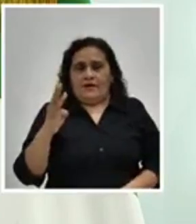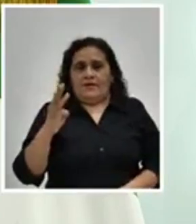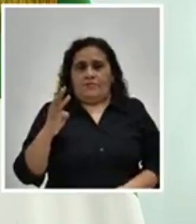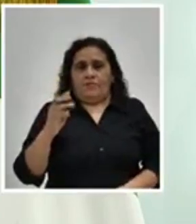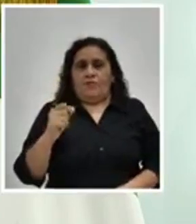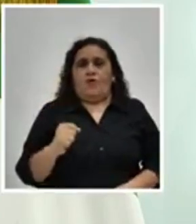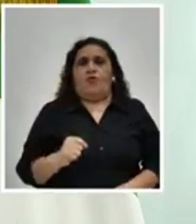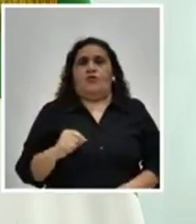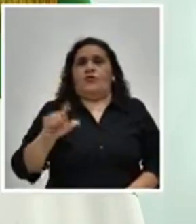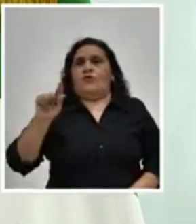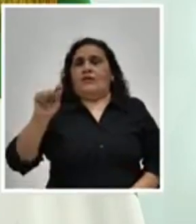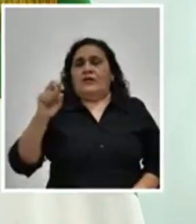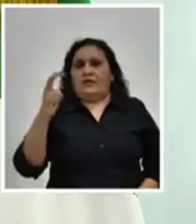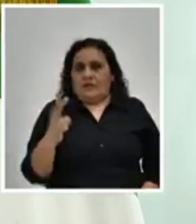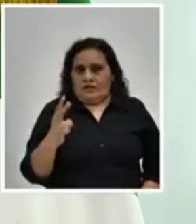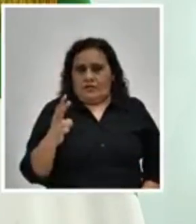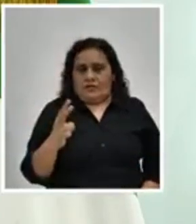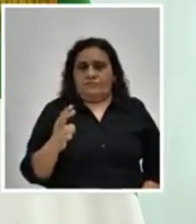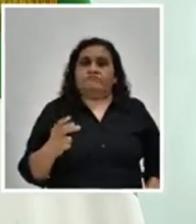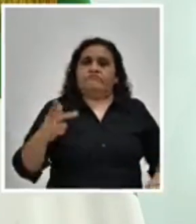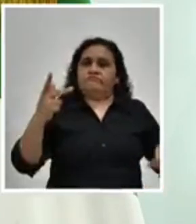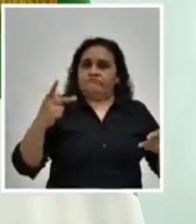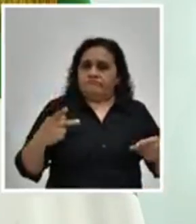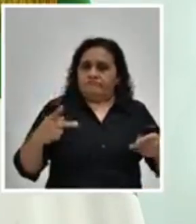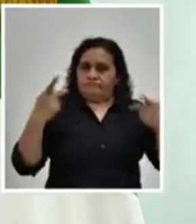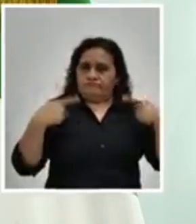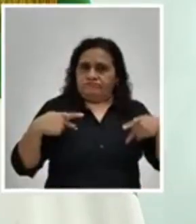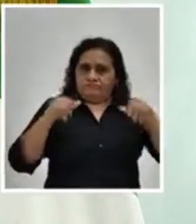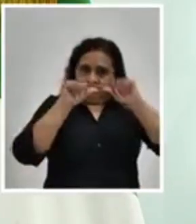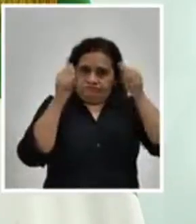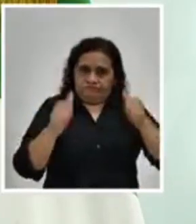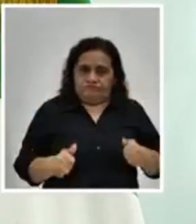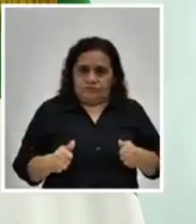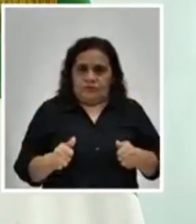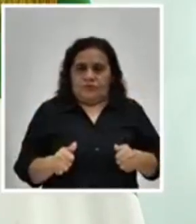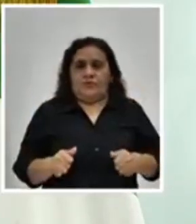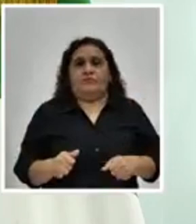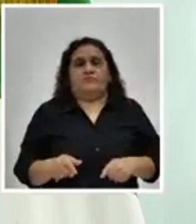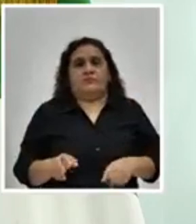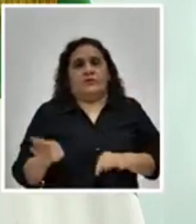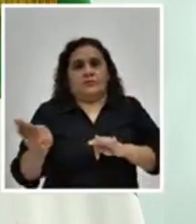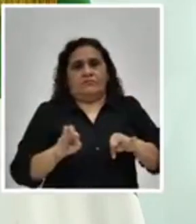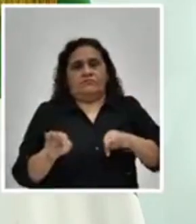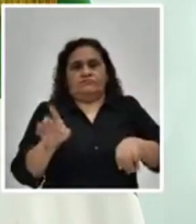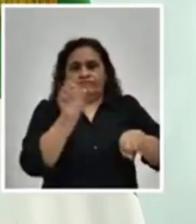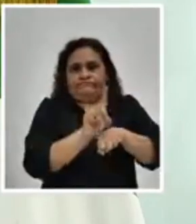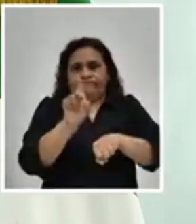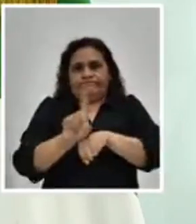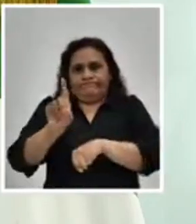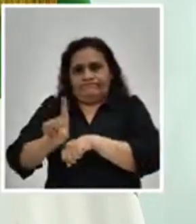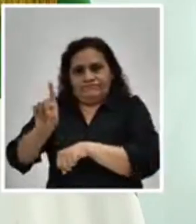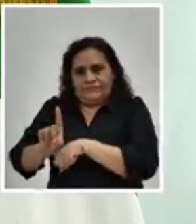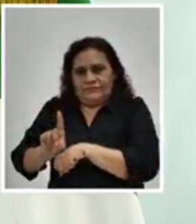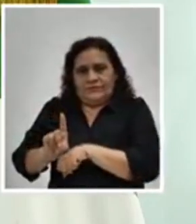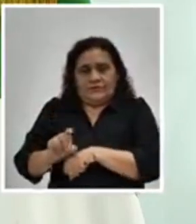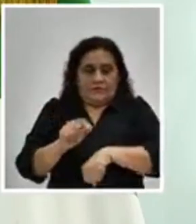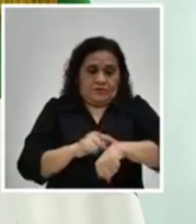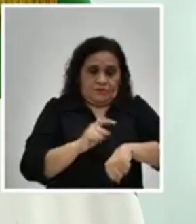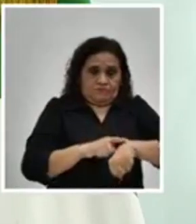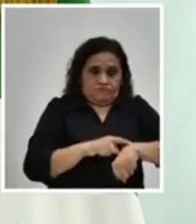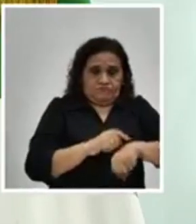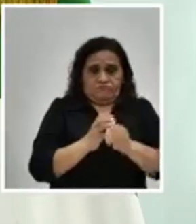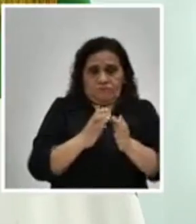ciudad, nuestros artesanos podrán laborar los 365 días del año en un horario